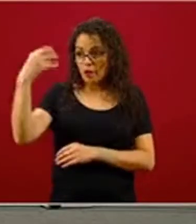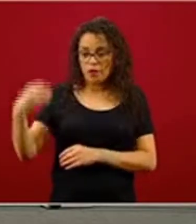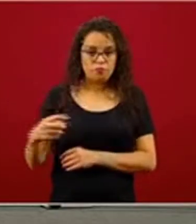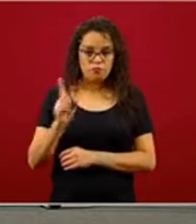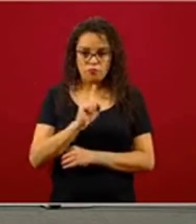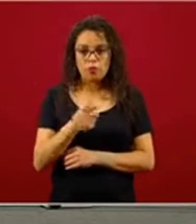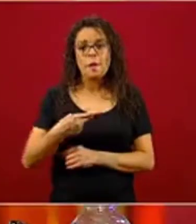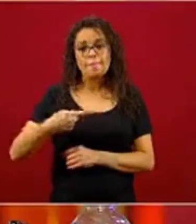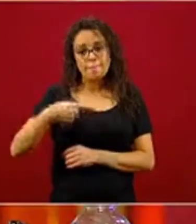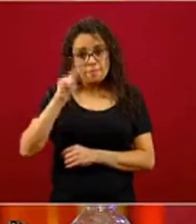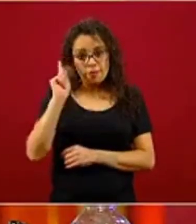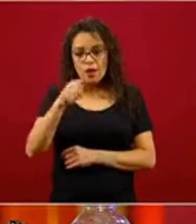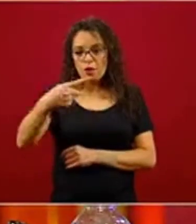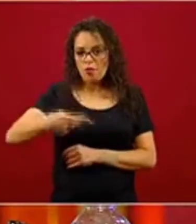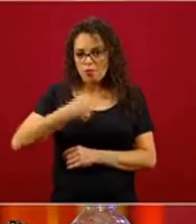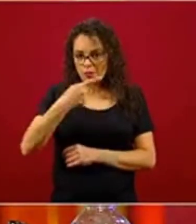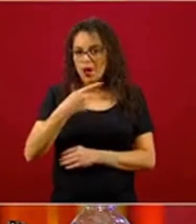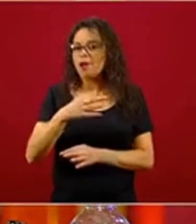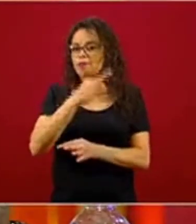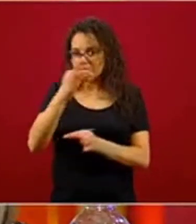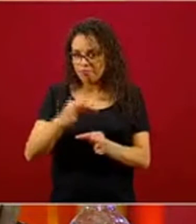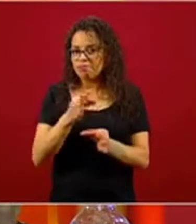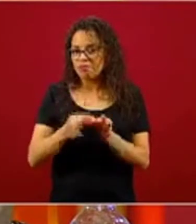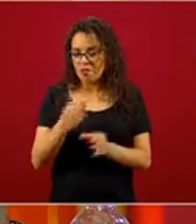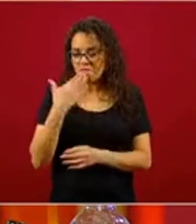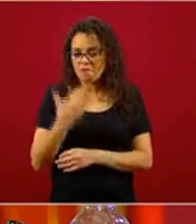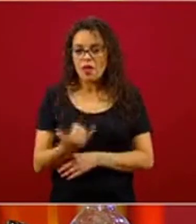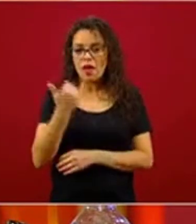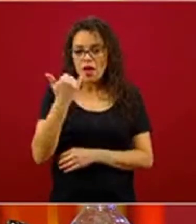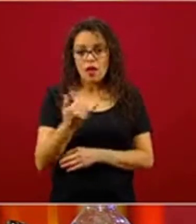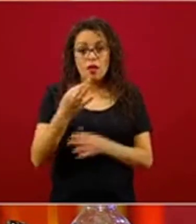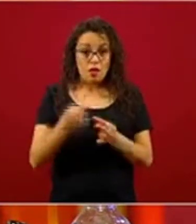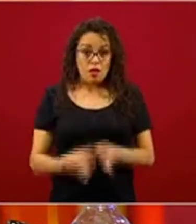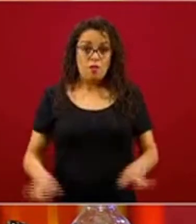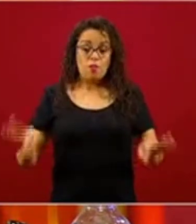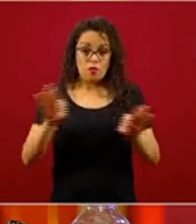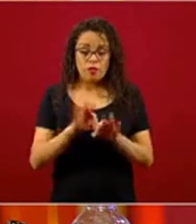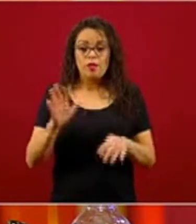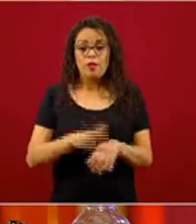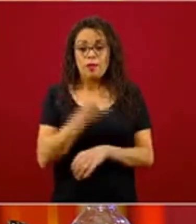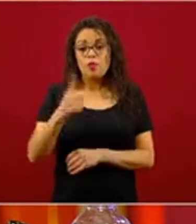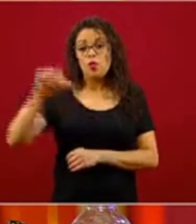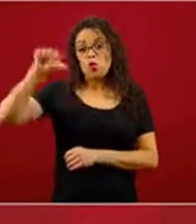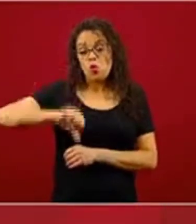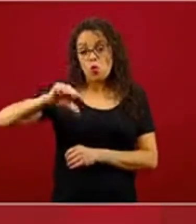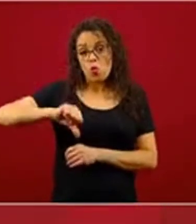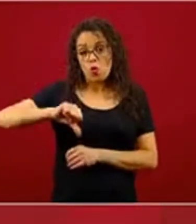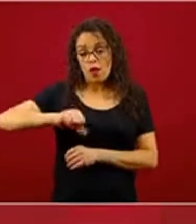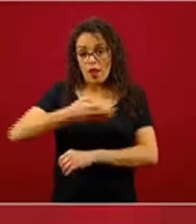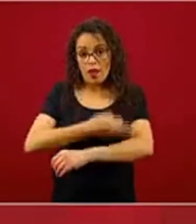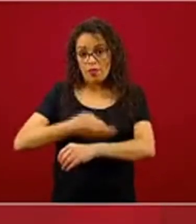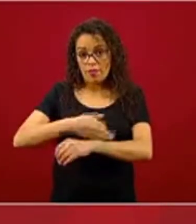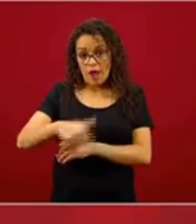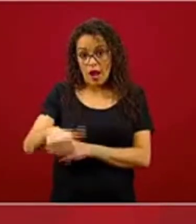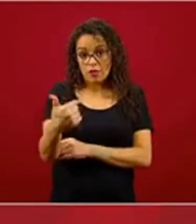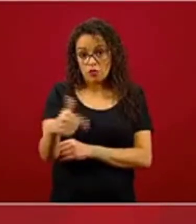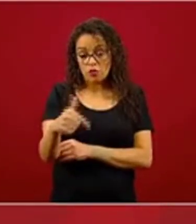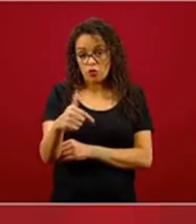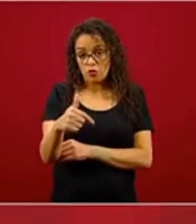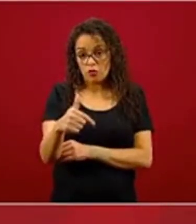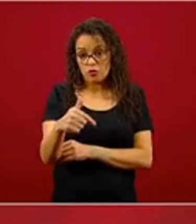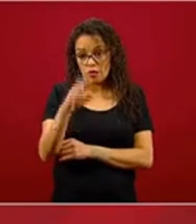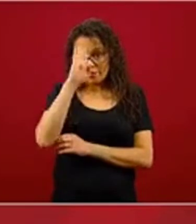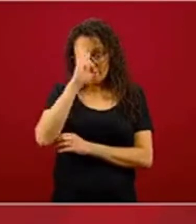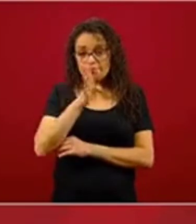es muy oportuna, además de importante, porque hoy a las 12 del día lo que sí tuvimos fue